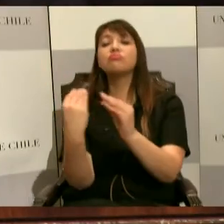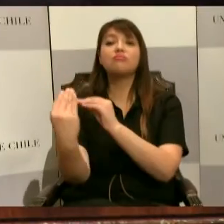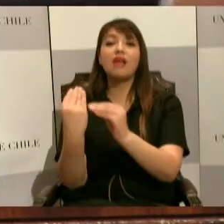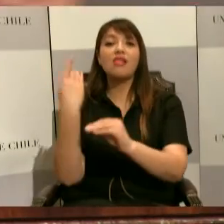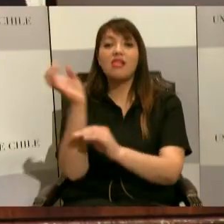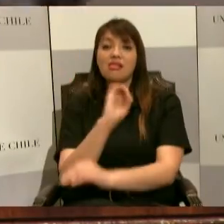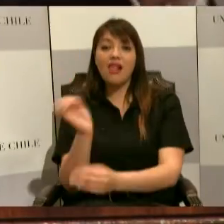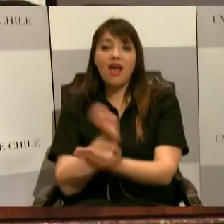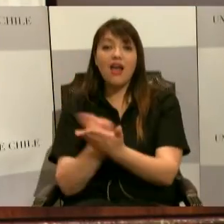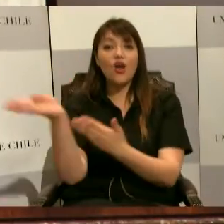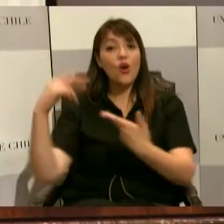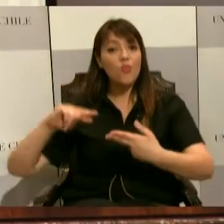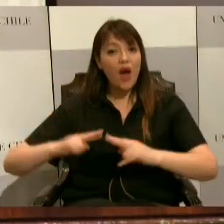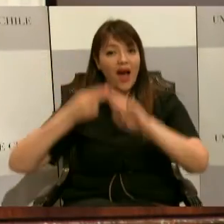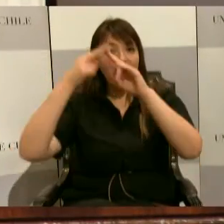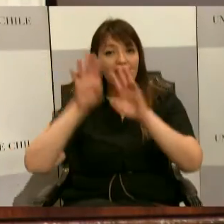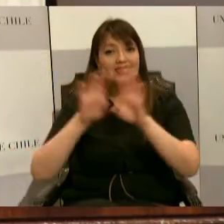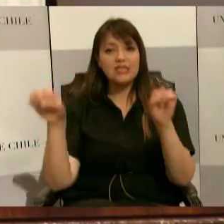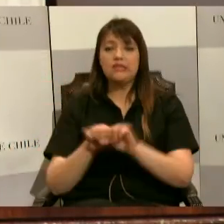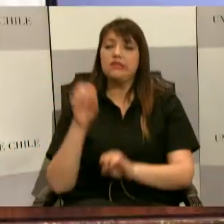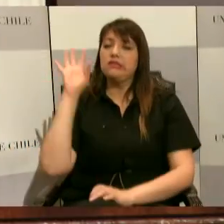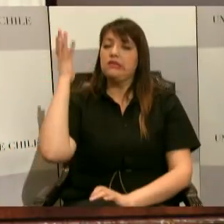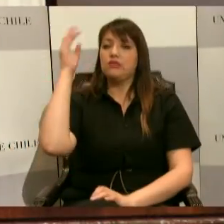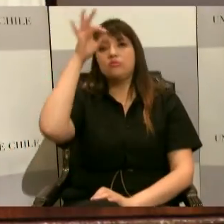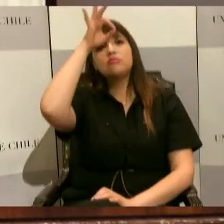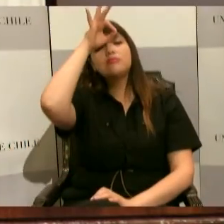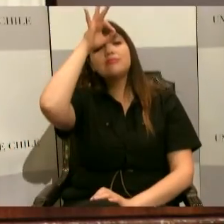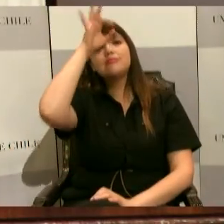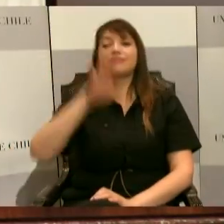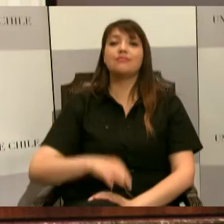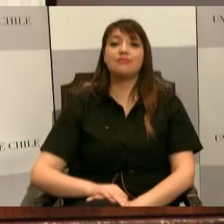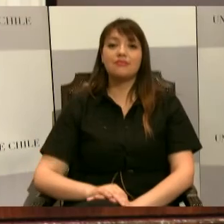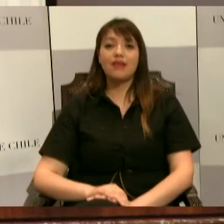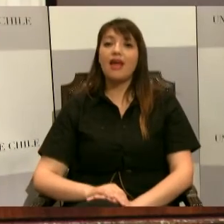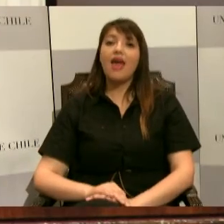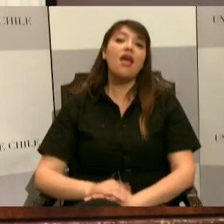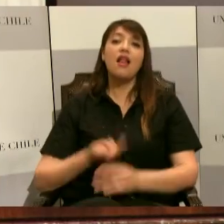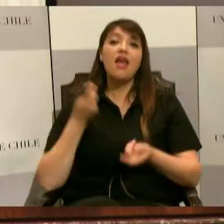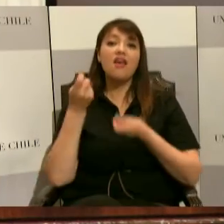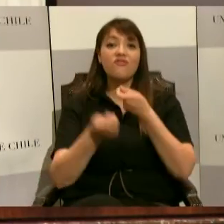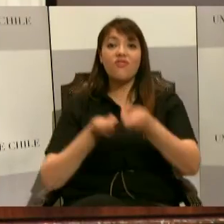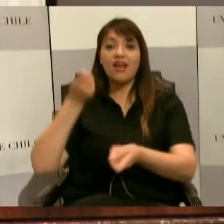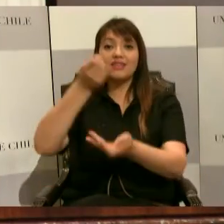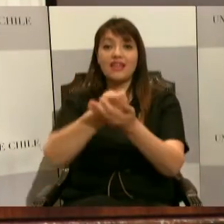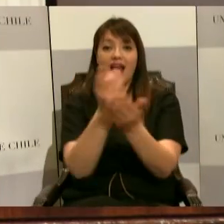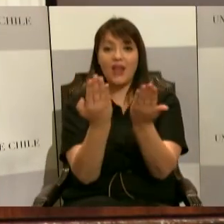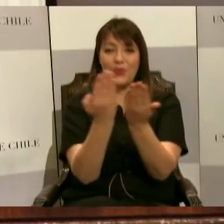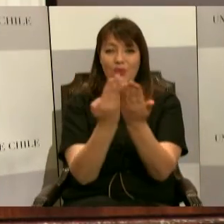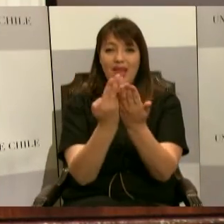de cero cómo rearmamos el sistema, yo creo que sería ingenuo. El énfasis en el financiamiento a la demanda al estudiante